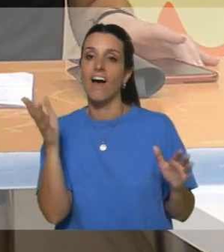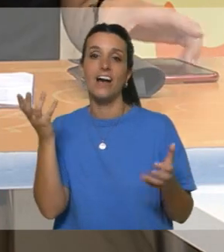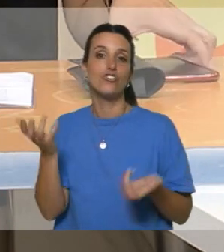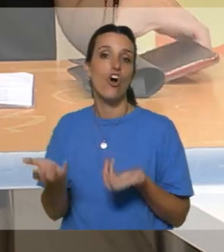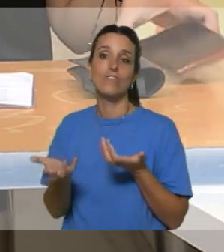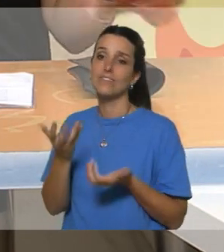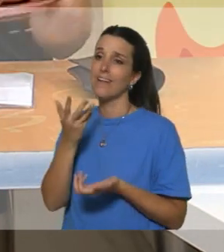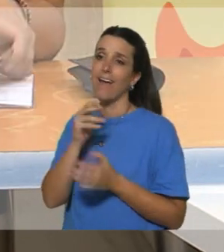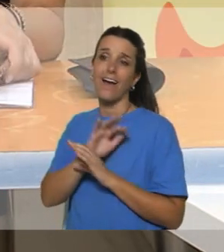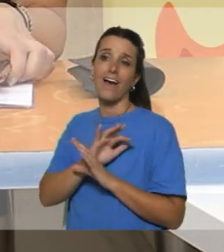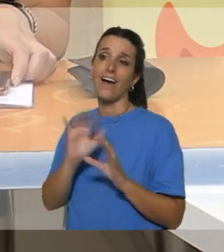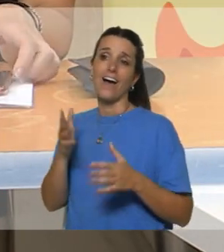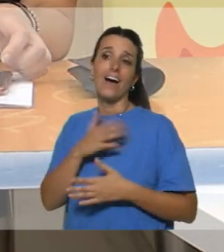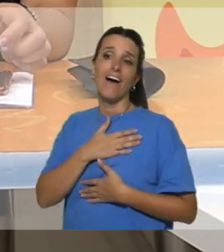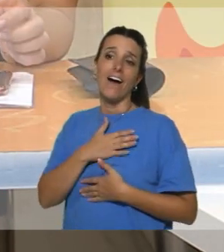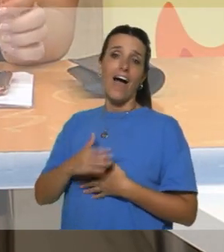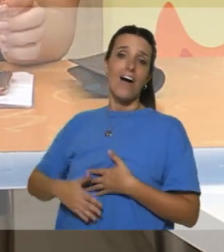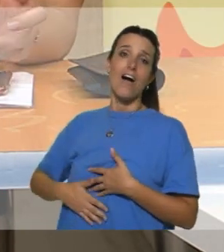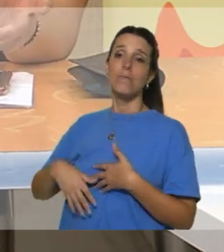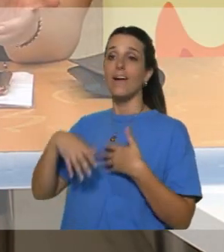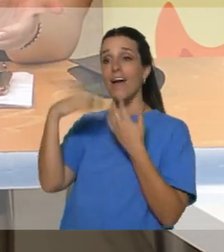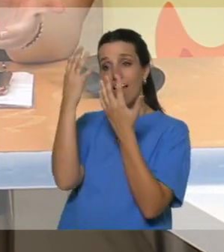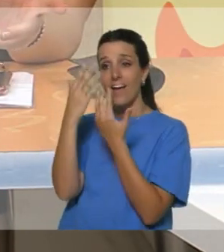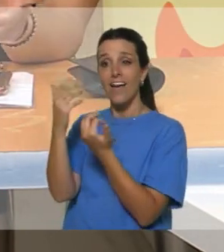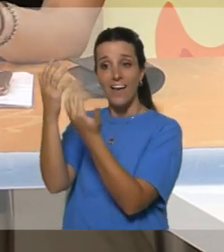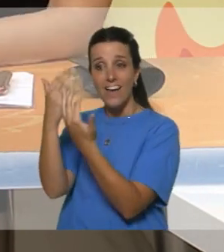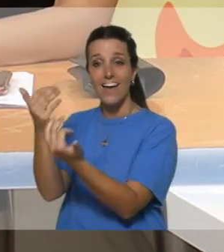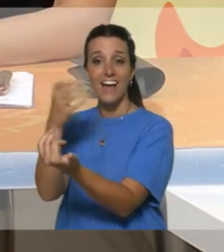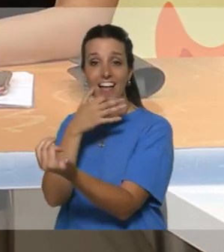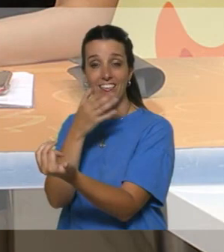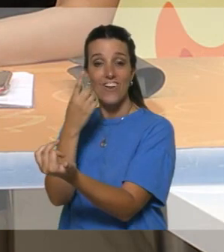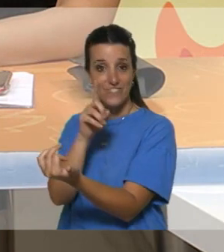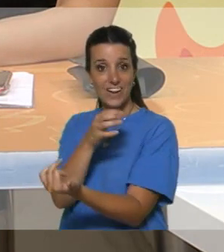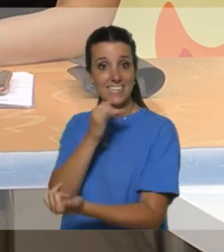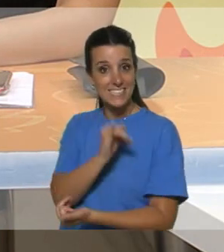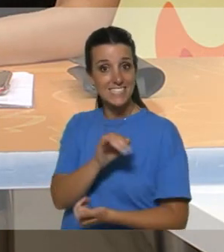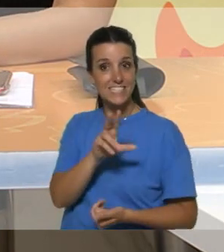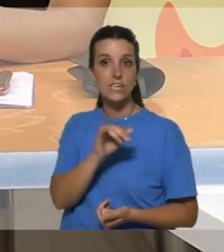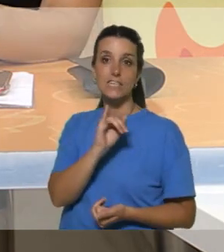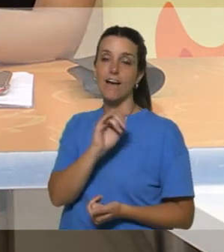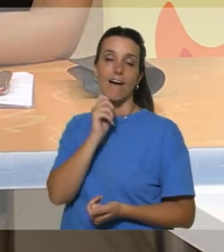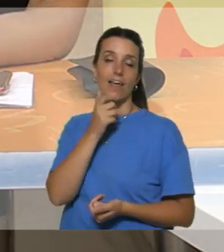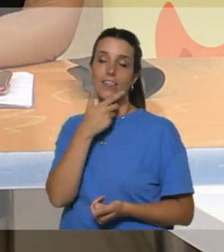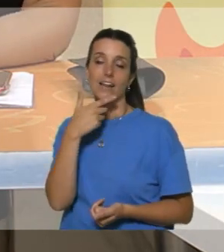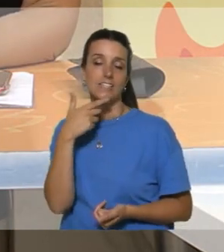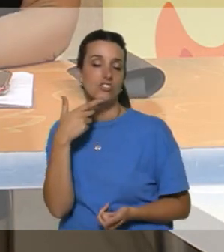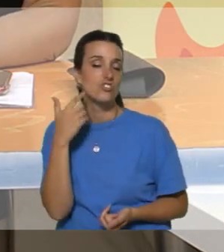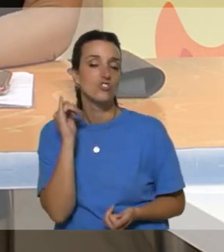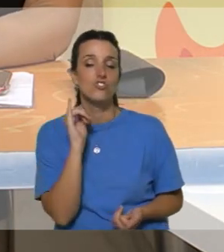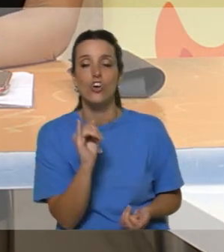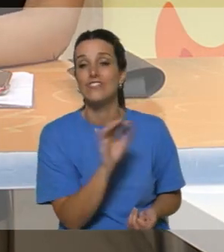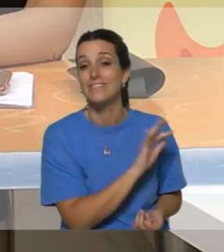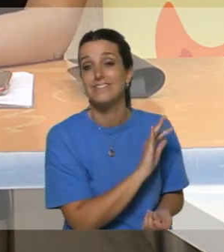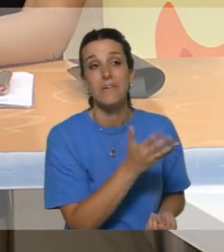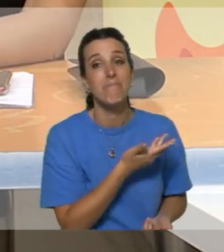suerte, está Griselda! Despertando el apetito. Porque yo lo digo y parezco pesada repitiéndolo, pero decime si no es impresionante. Sí, eso... ¡Delicioso! ¡Te mata!